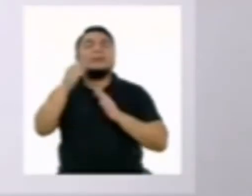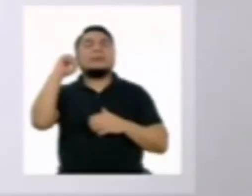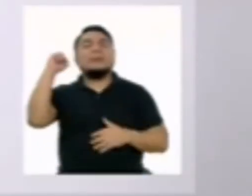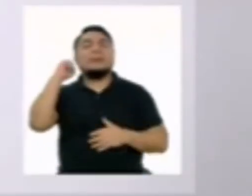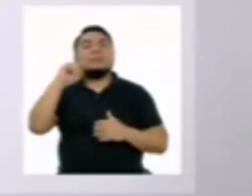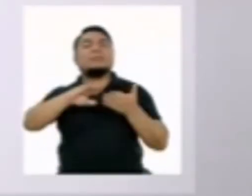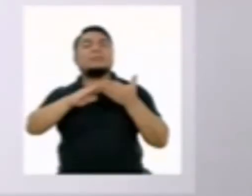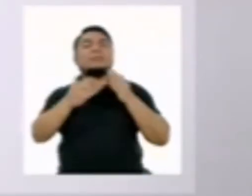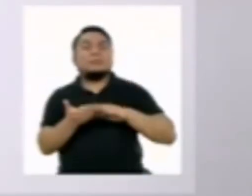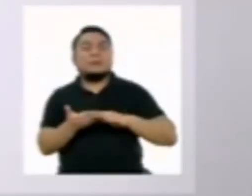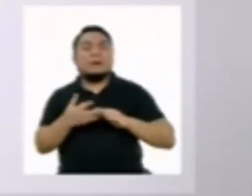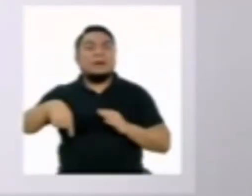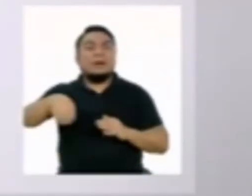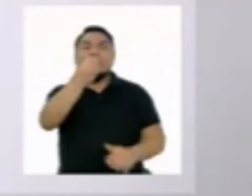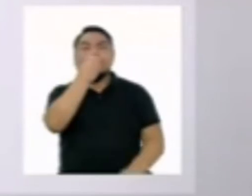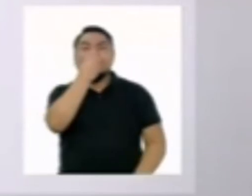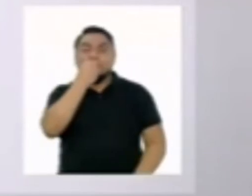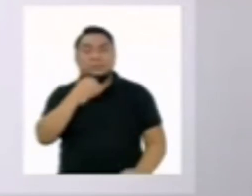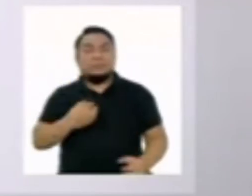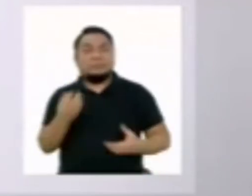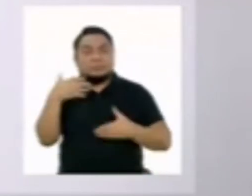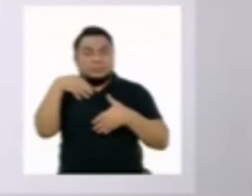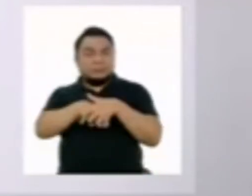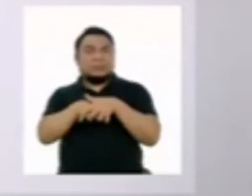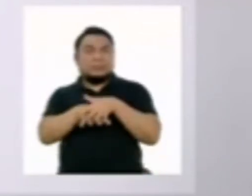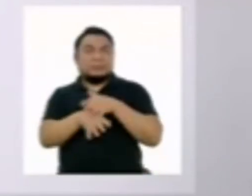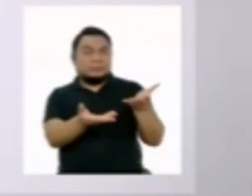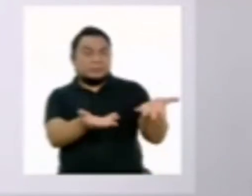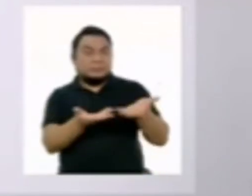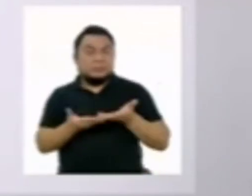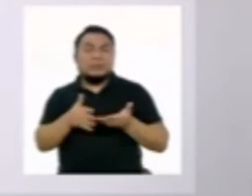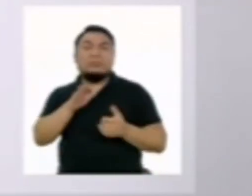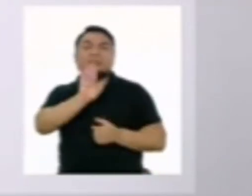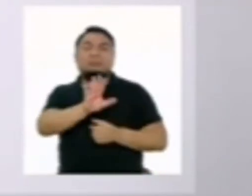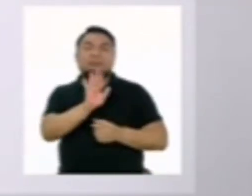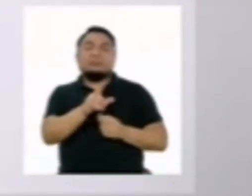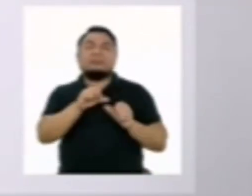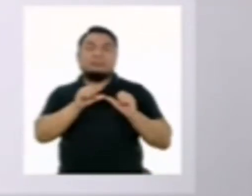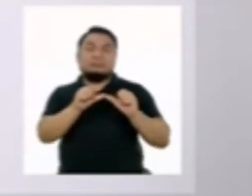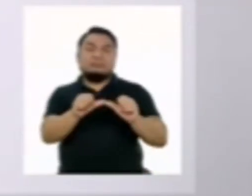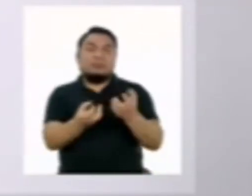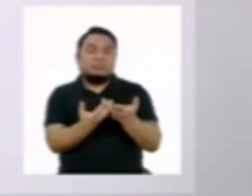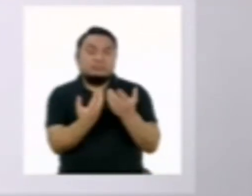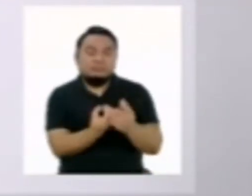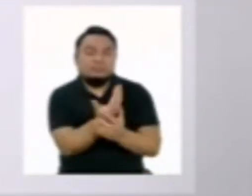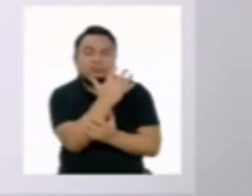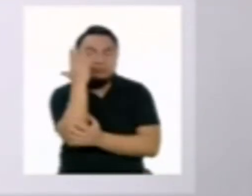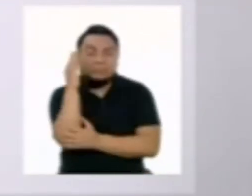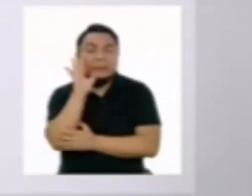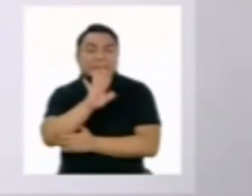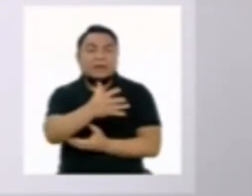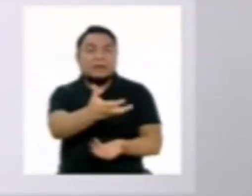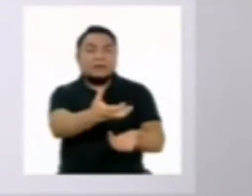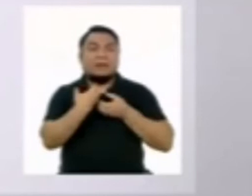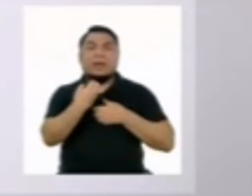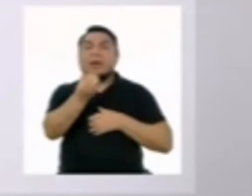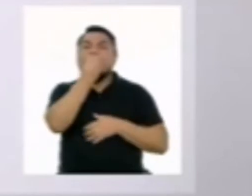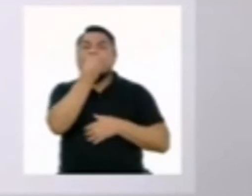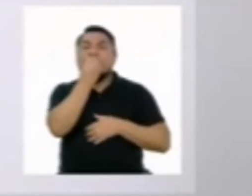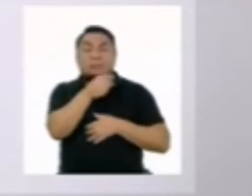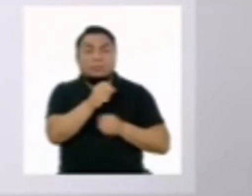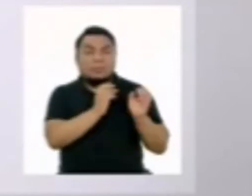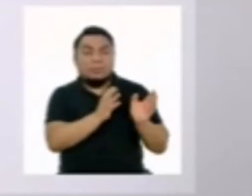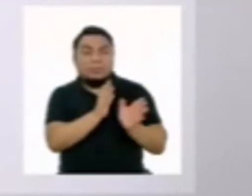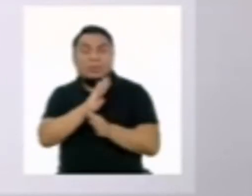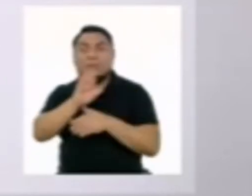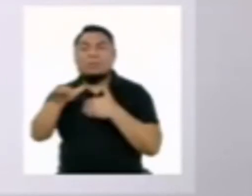de los pueblos a alimentos nutritivos y accesibles, producidos de forma sostenible y ecológica. Si la alimentación se